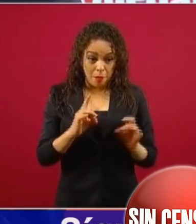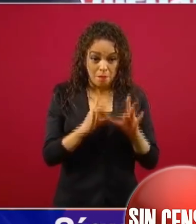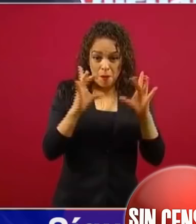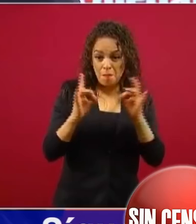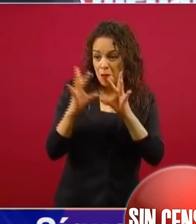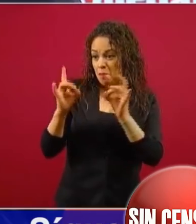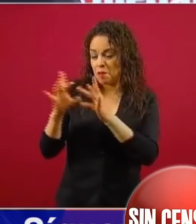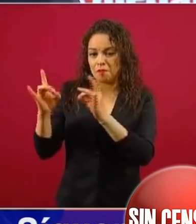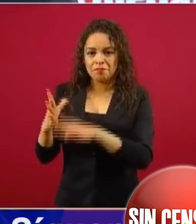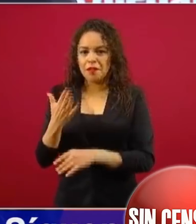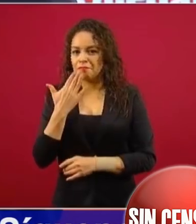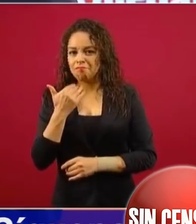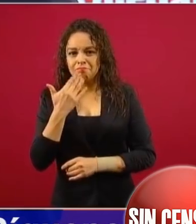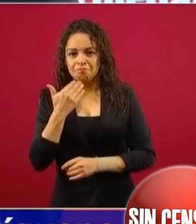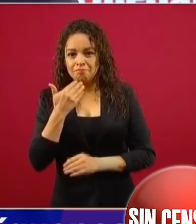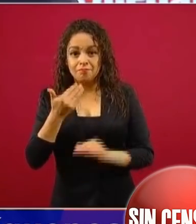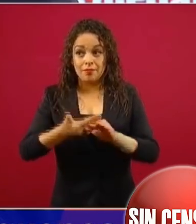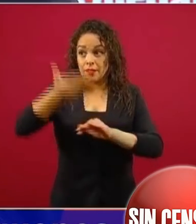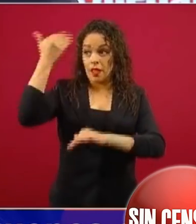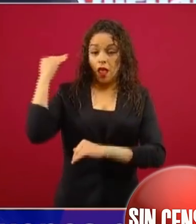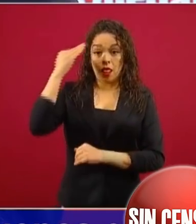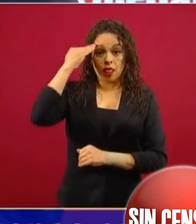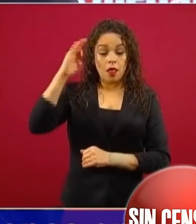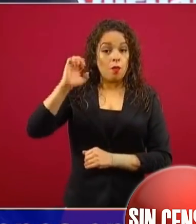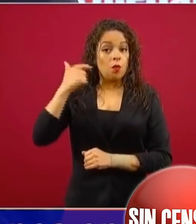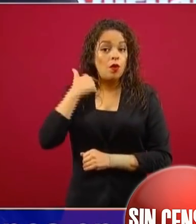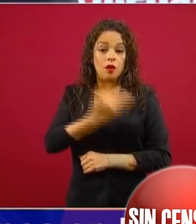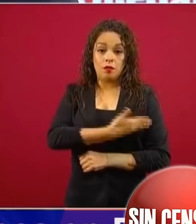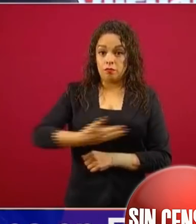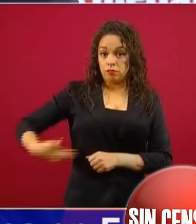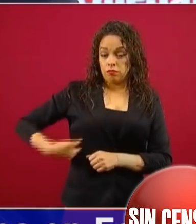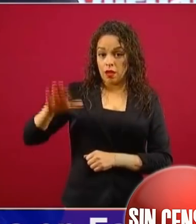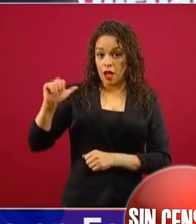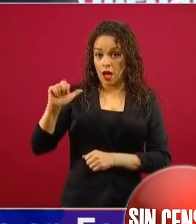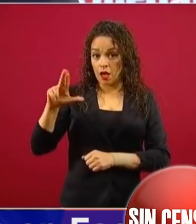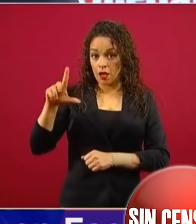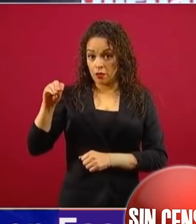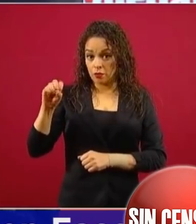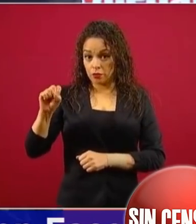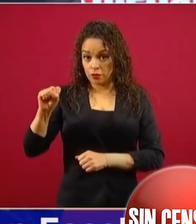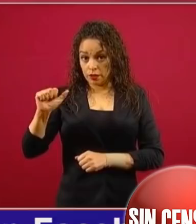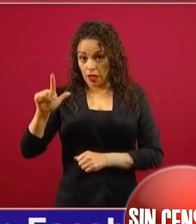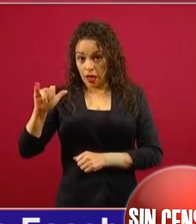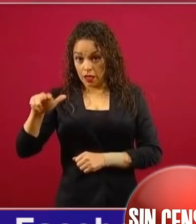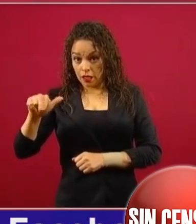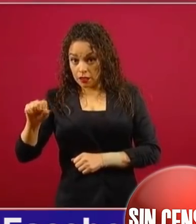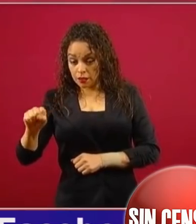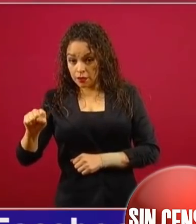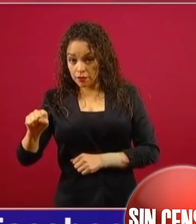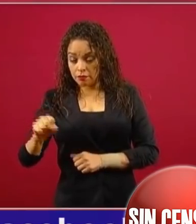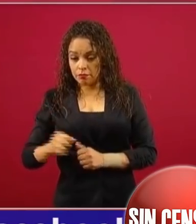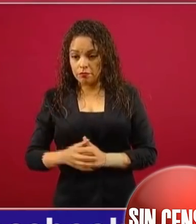en el sexenio de Salinas. Es como